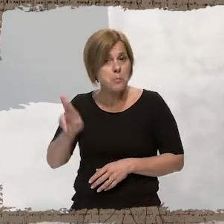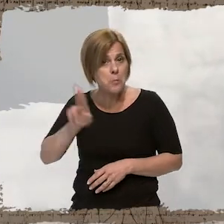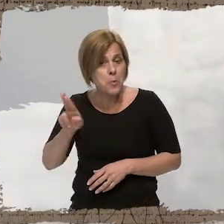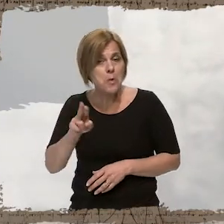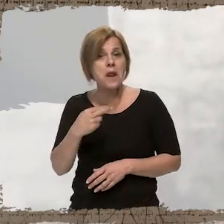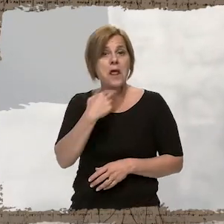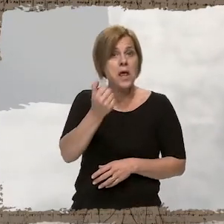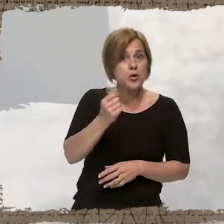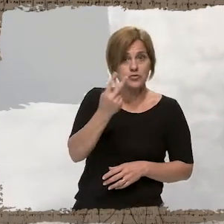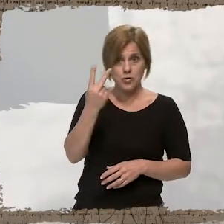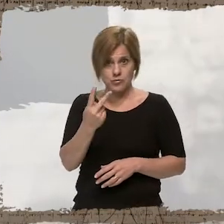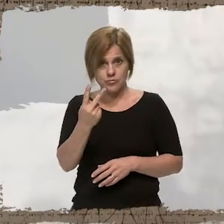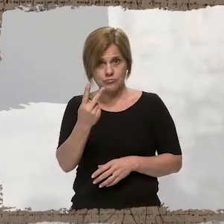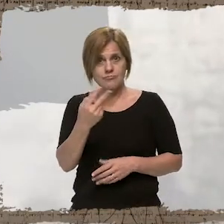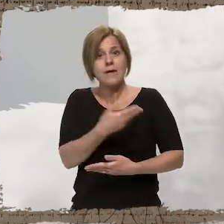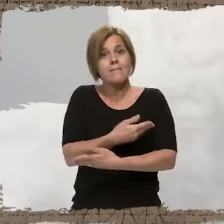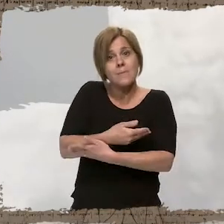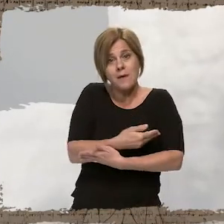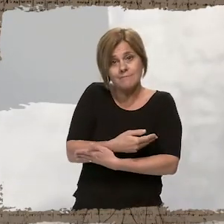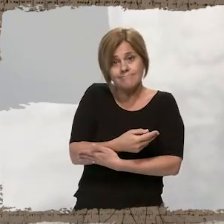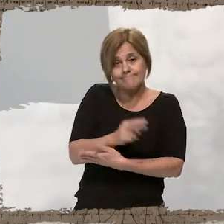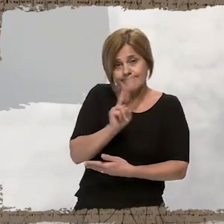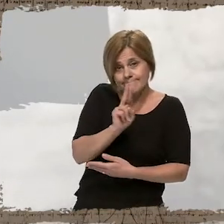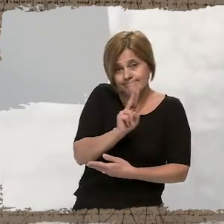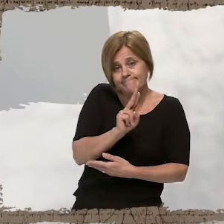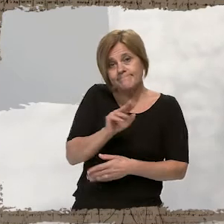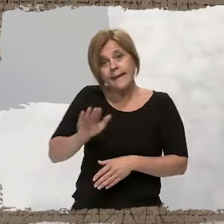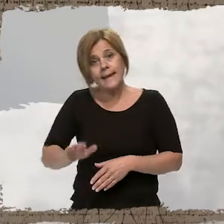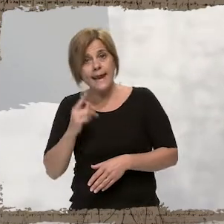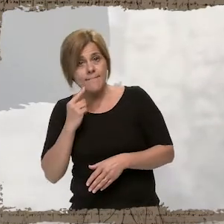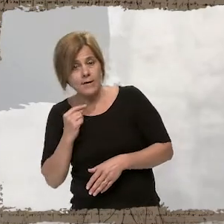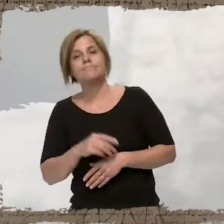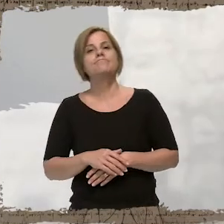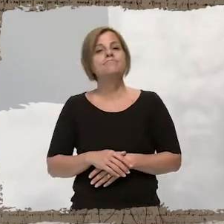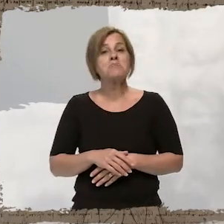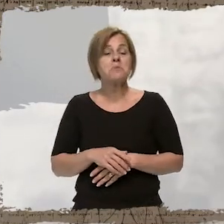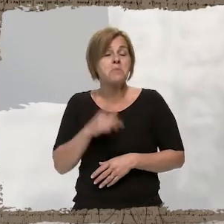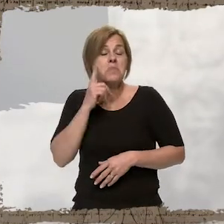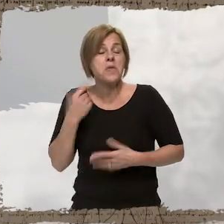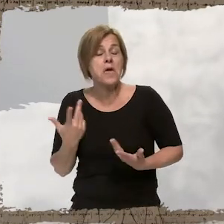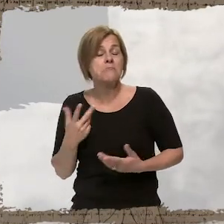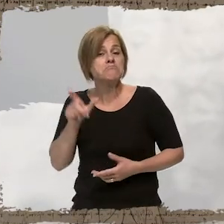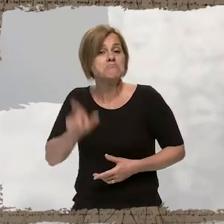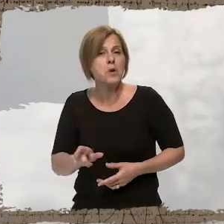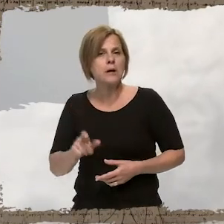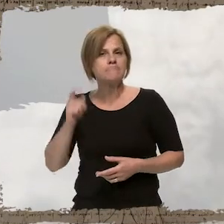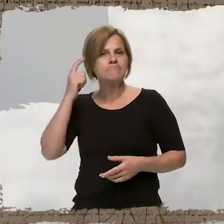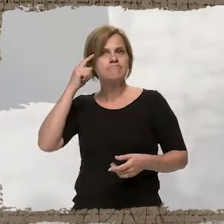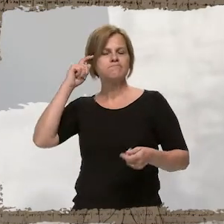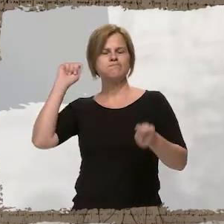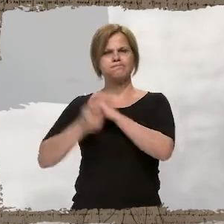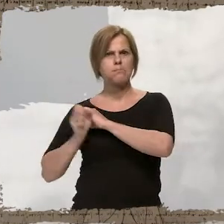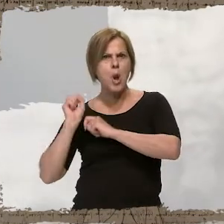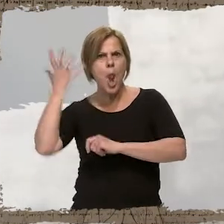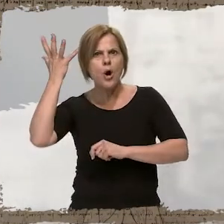chica tenía 2 una vez un día la chica